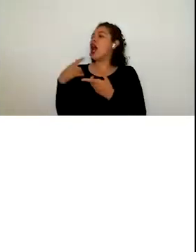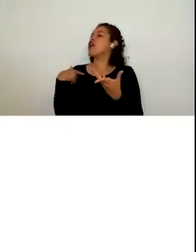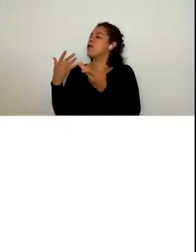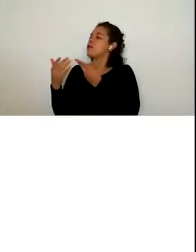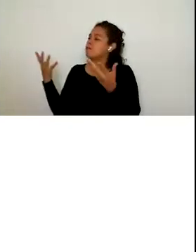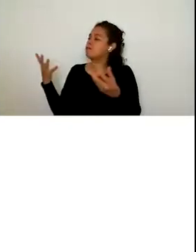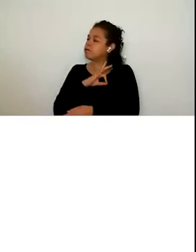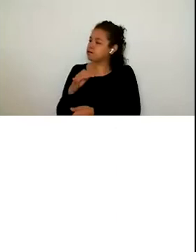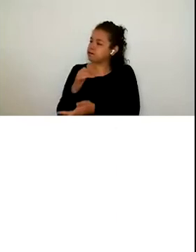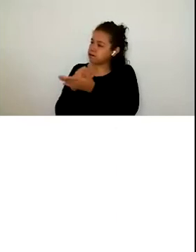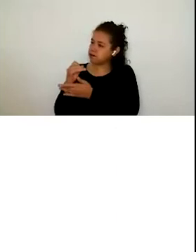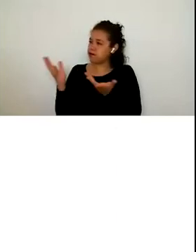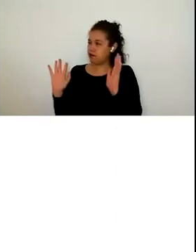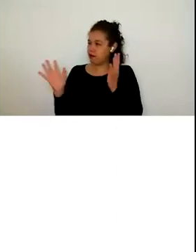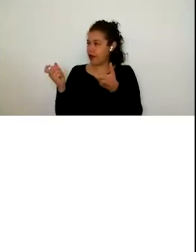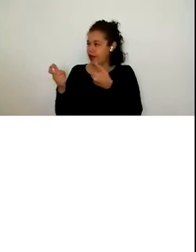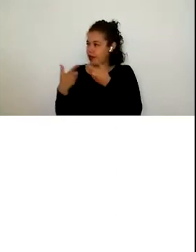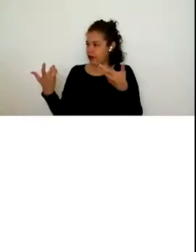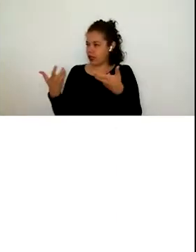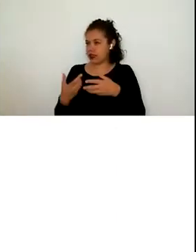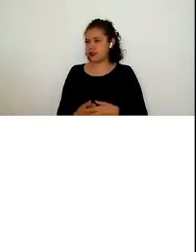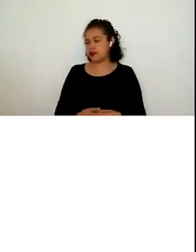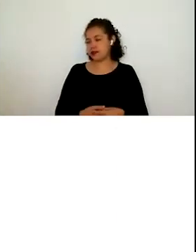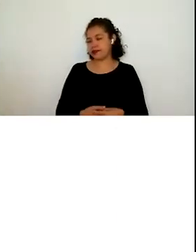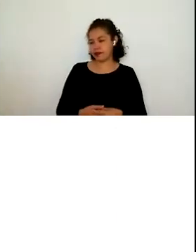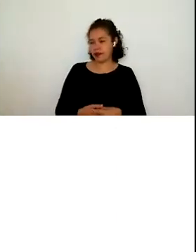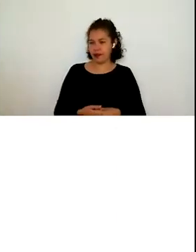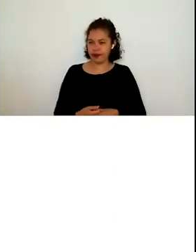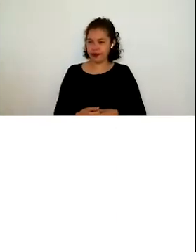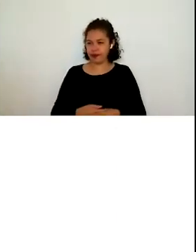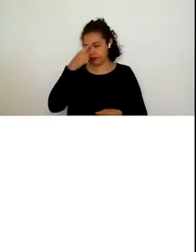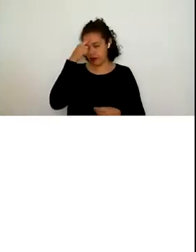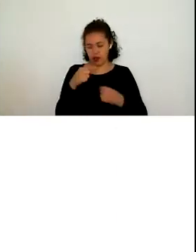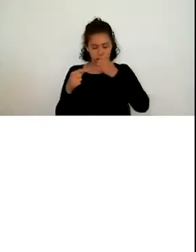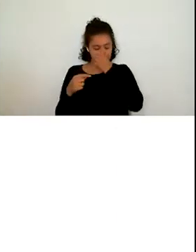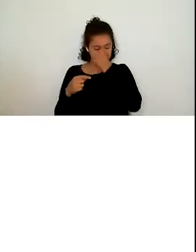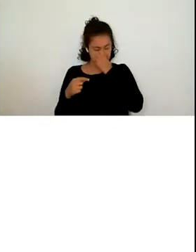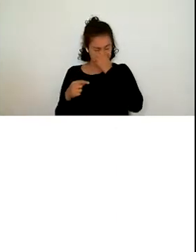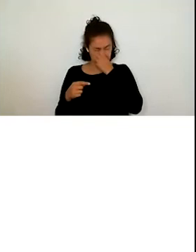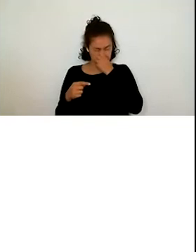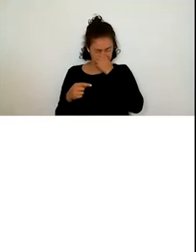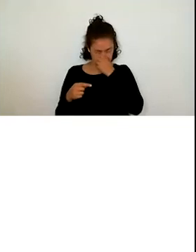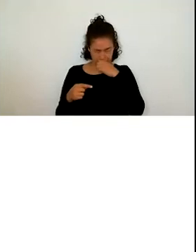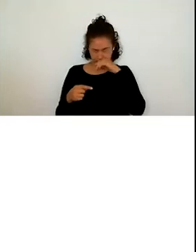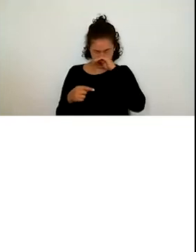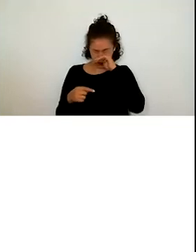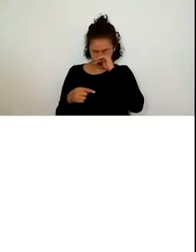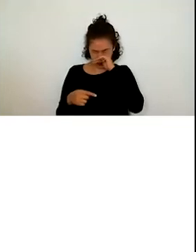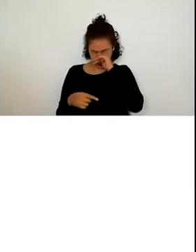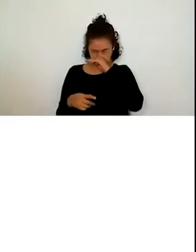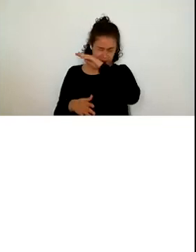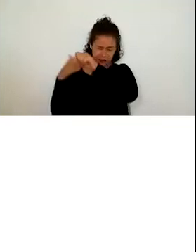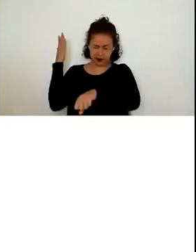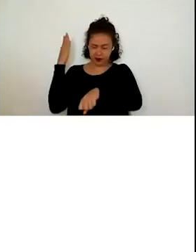Entonces, en el caso de las sanciones que puede imponer la Junta, está el de amonestar